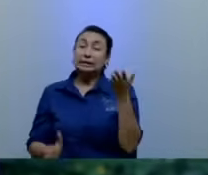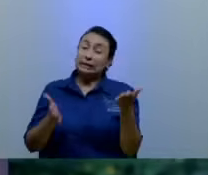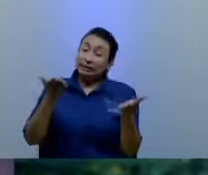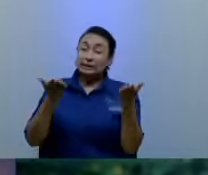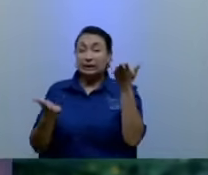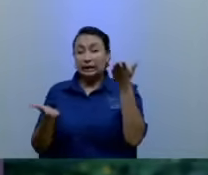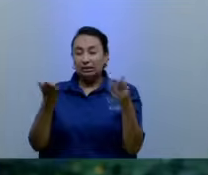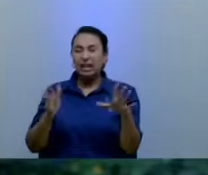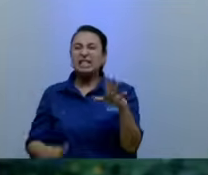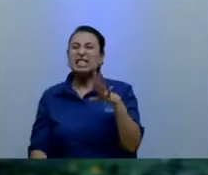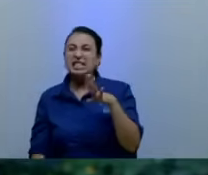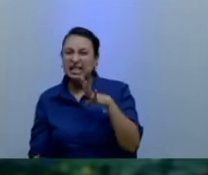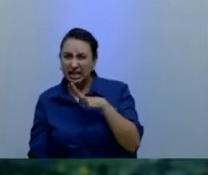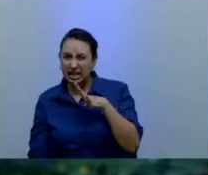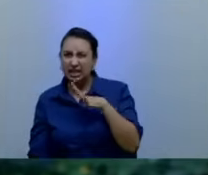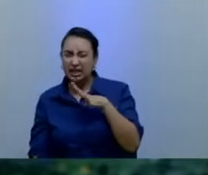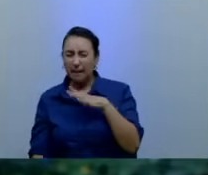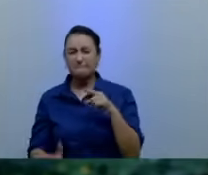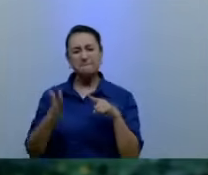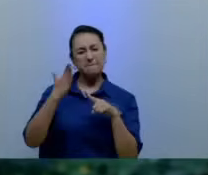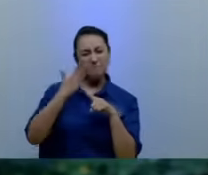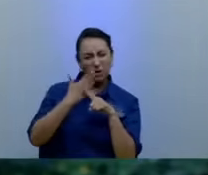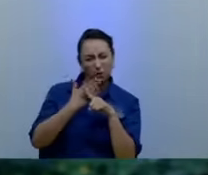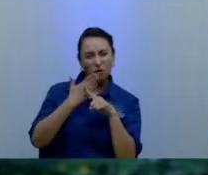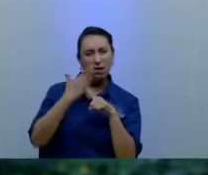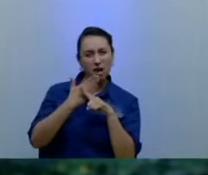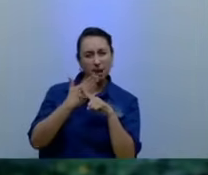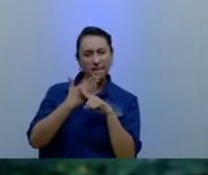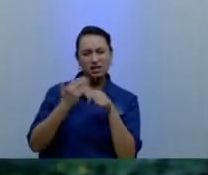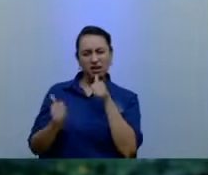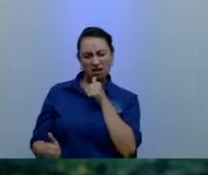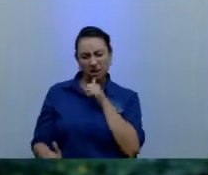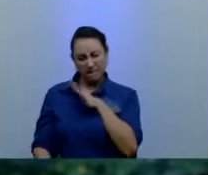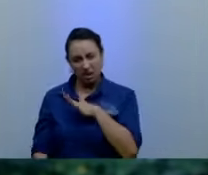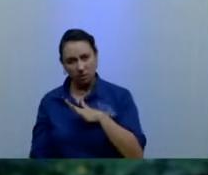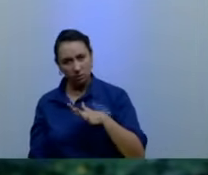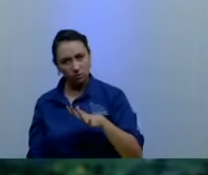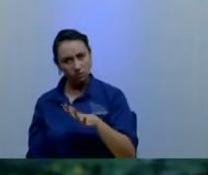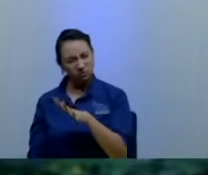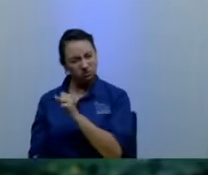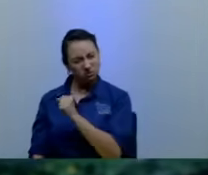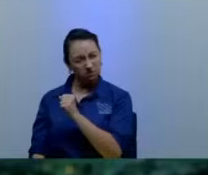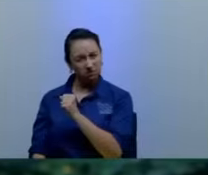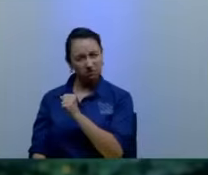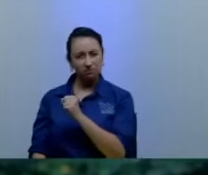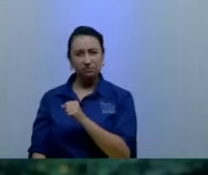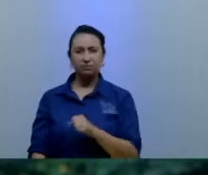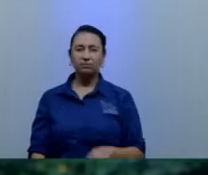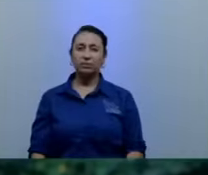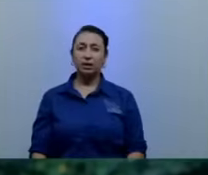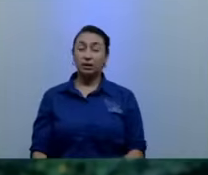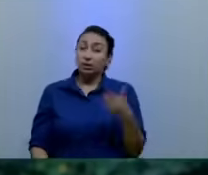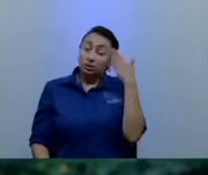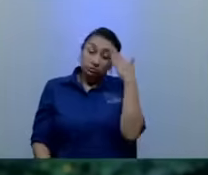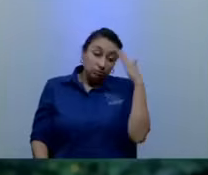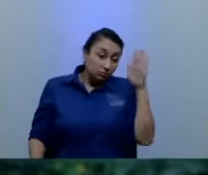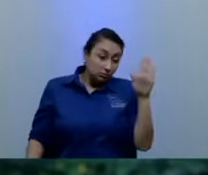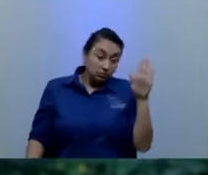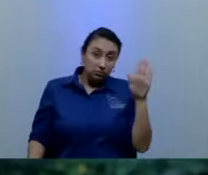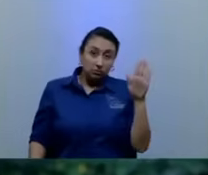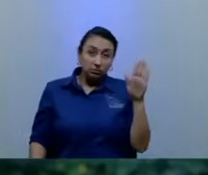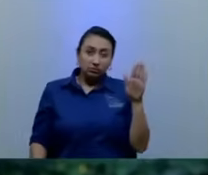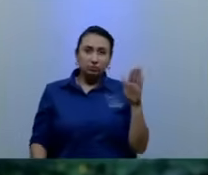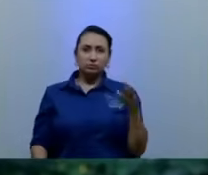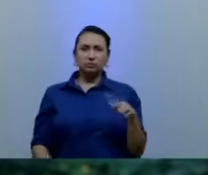la identidad, porque es un tema inagotable. Realmente no sé hasta dónde el Señor nos va